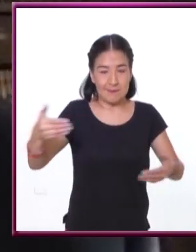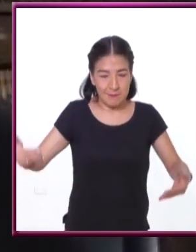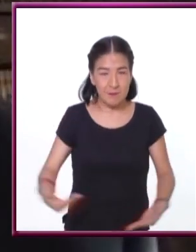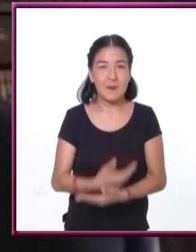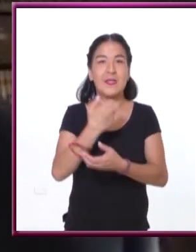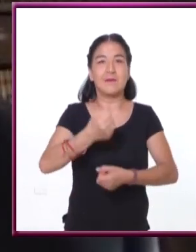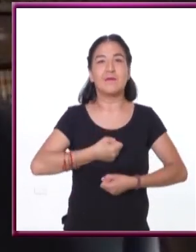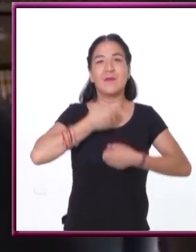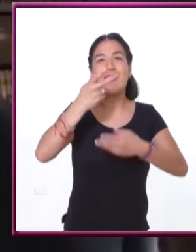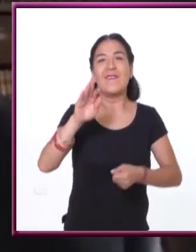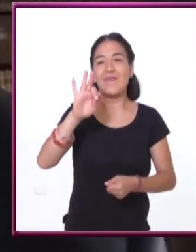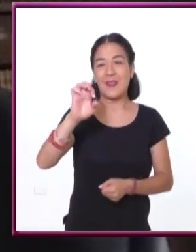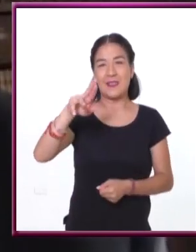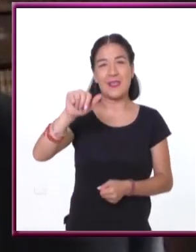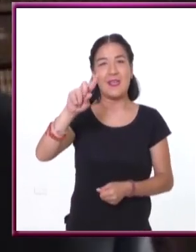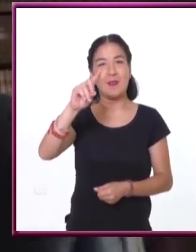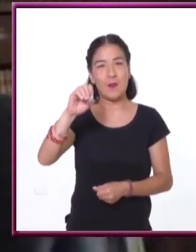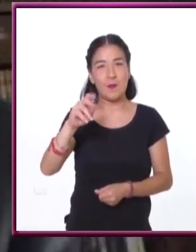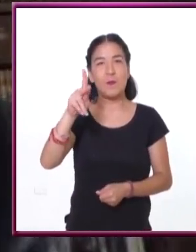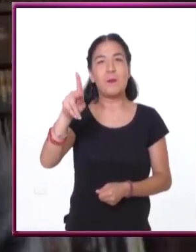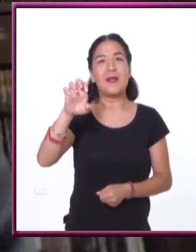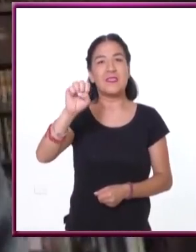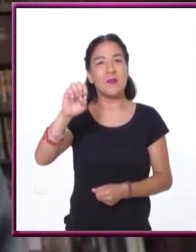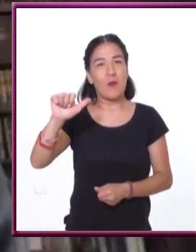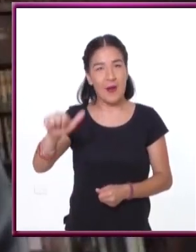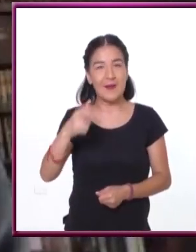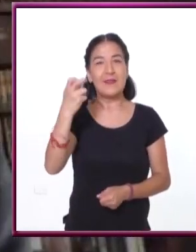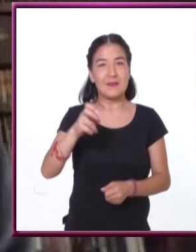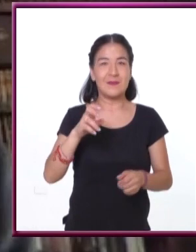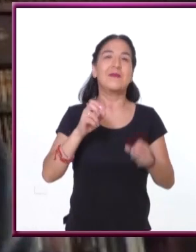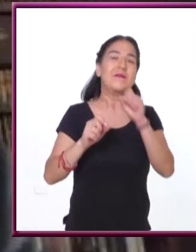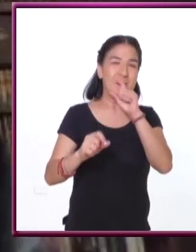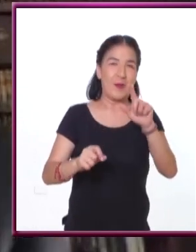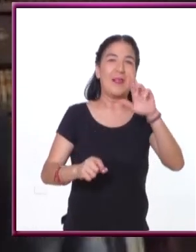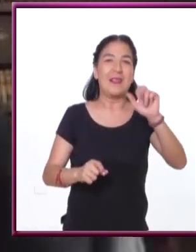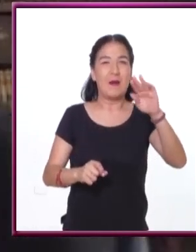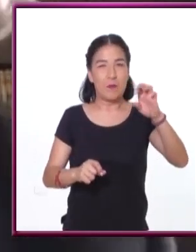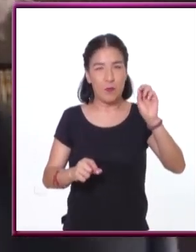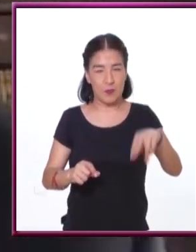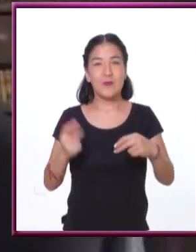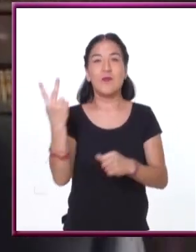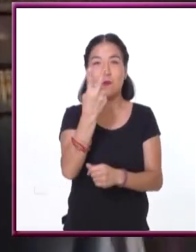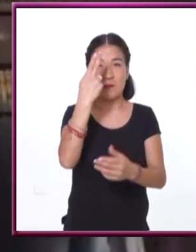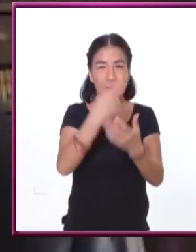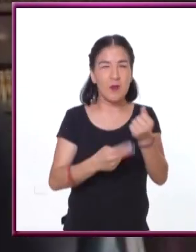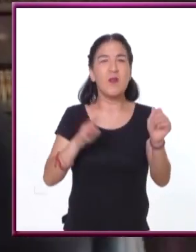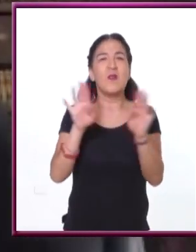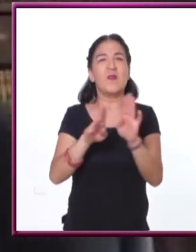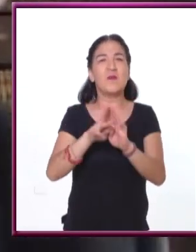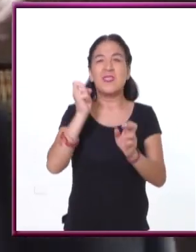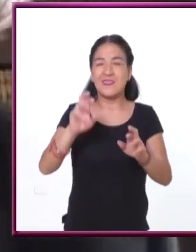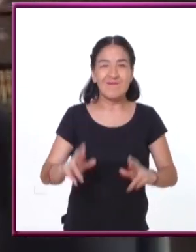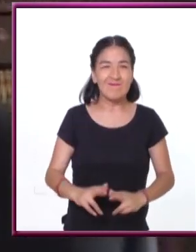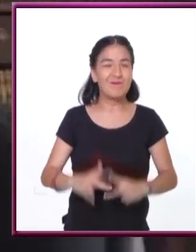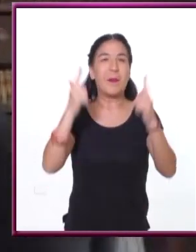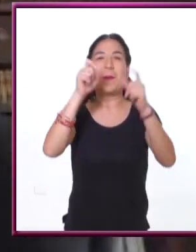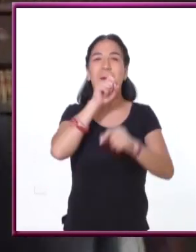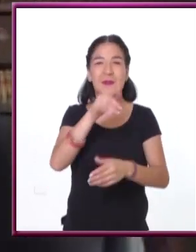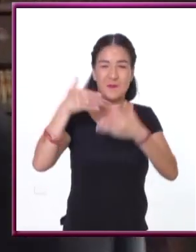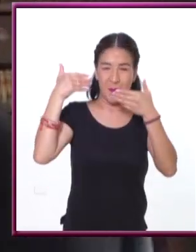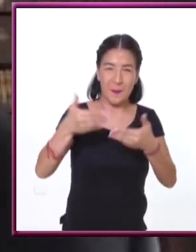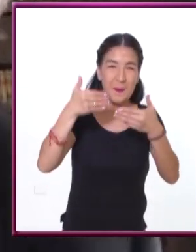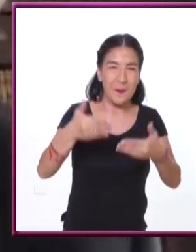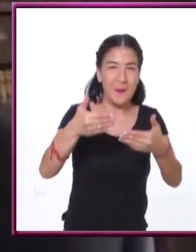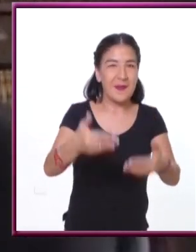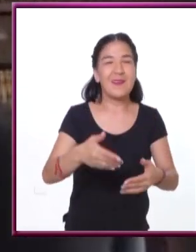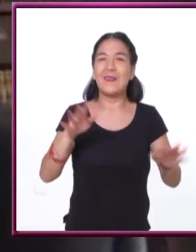como fue Fernando Pessoa. Tanto Fernando Pessoa como Ramón López Velarde rompieron paradigmas, establecieron una